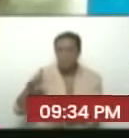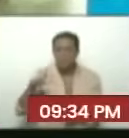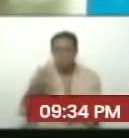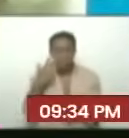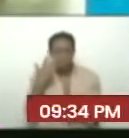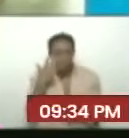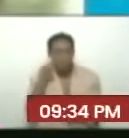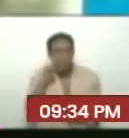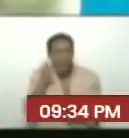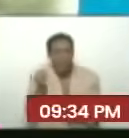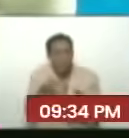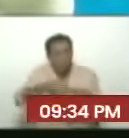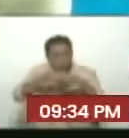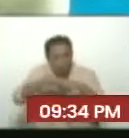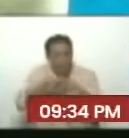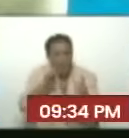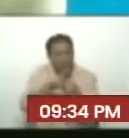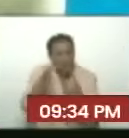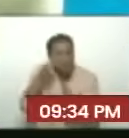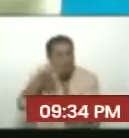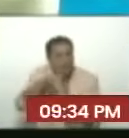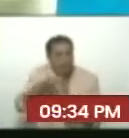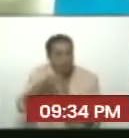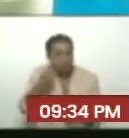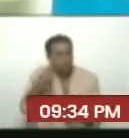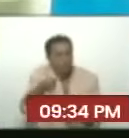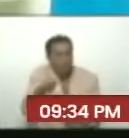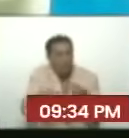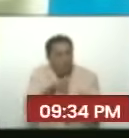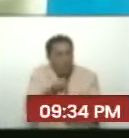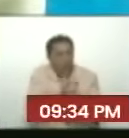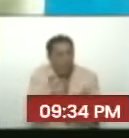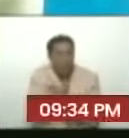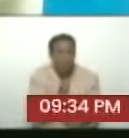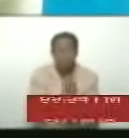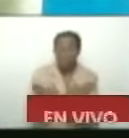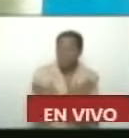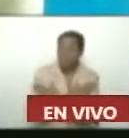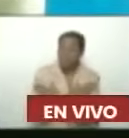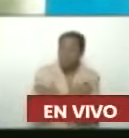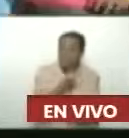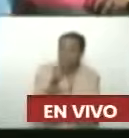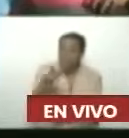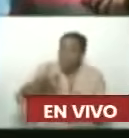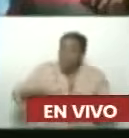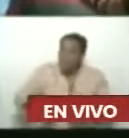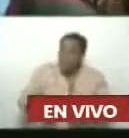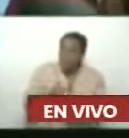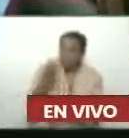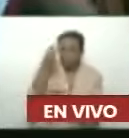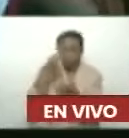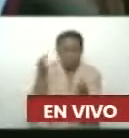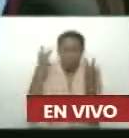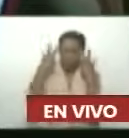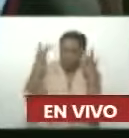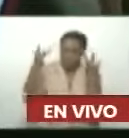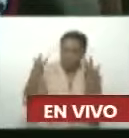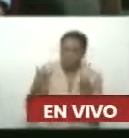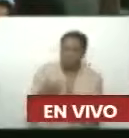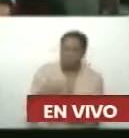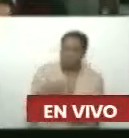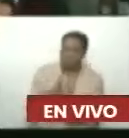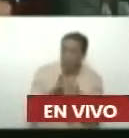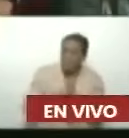quería ver la belleza del trabajo que haces. Te felicito, Alexis, por tener un hijo con